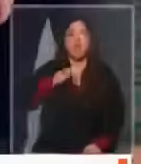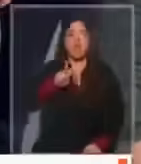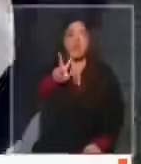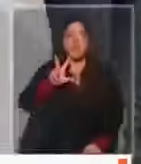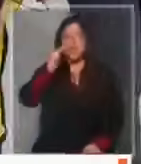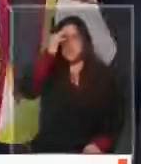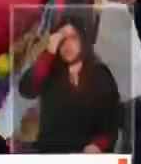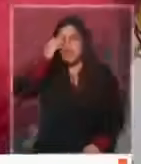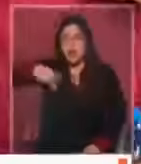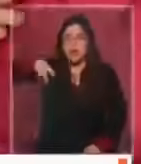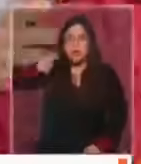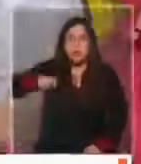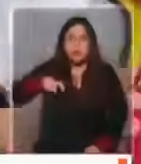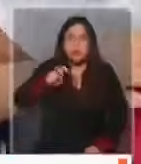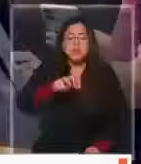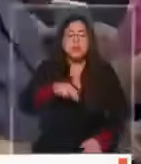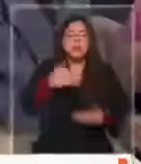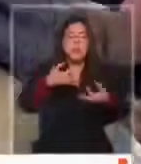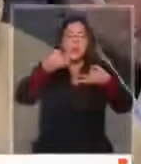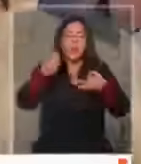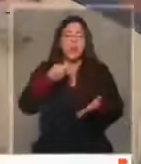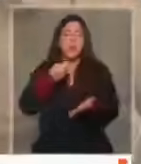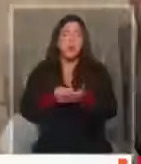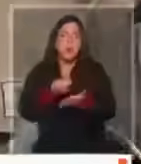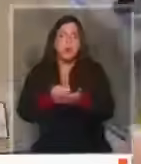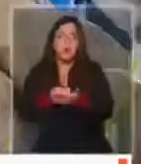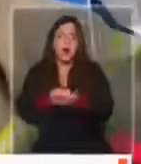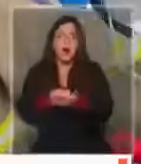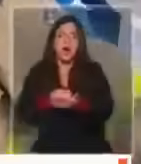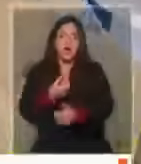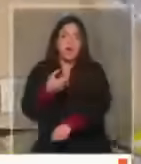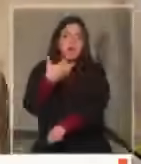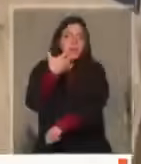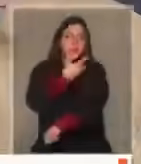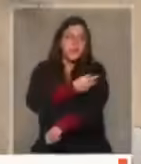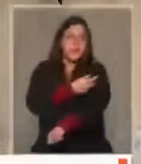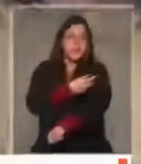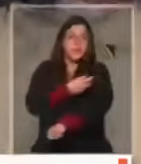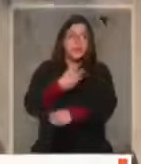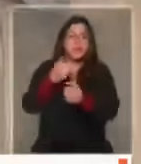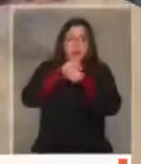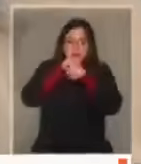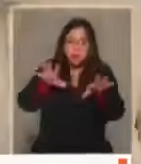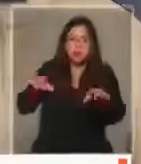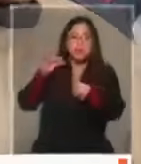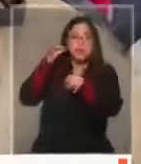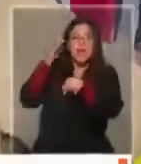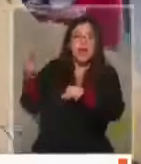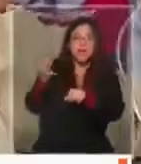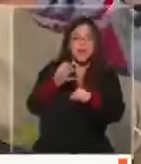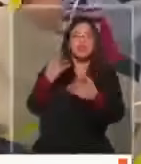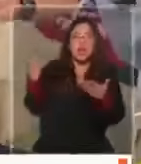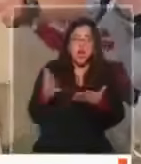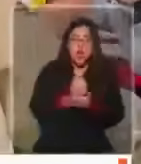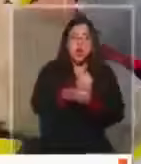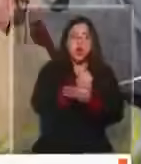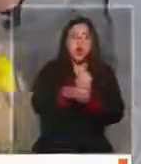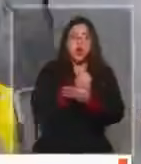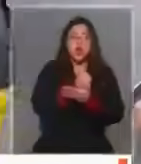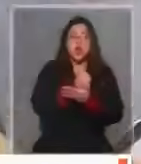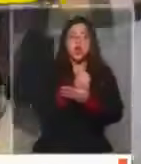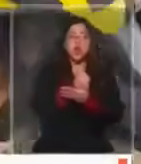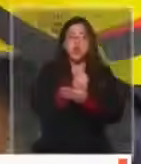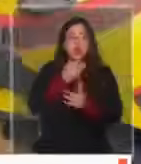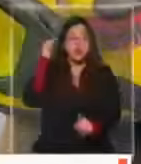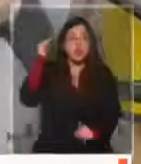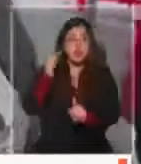y costear el tratamiento de su hijo y que rápidamente se viralizó. Ella dijo, de hecho, que si bien logró la meta, seguirá rumbo hasta La Moneda